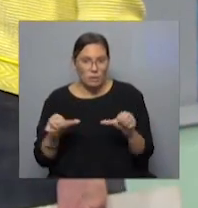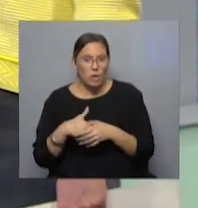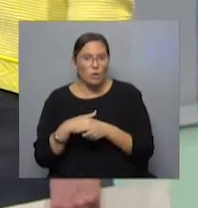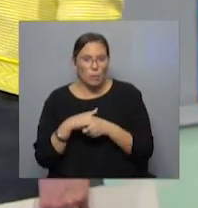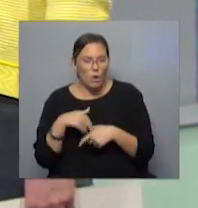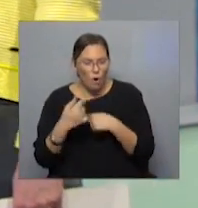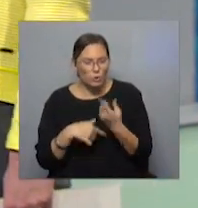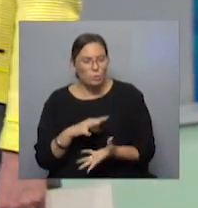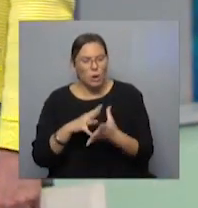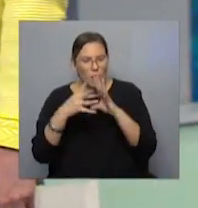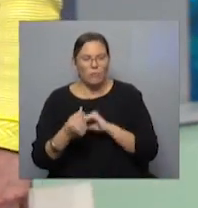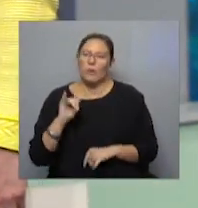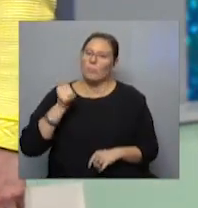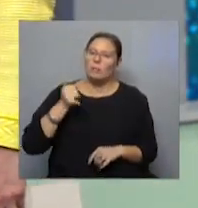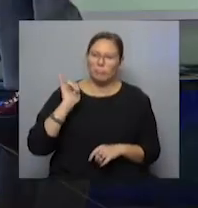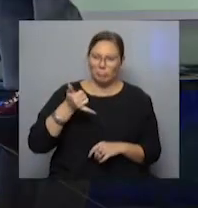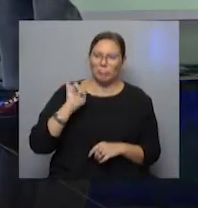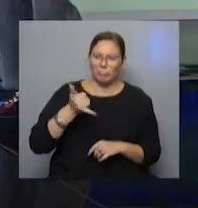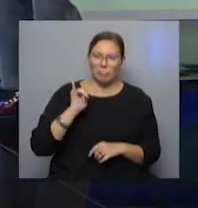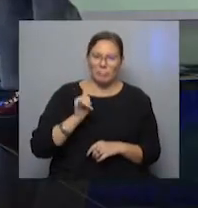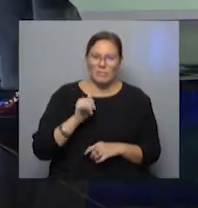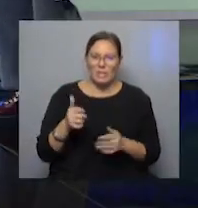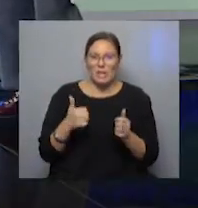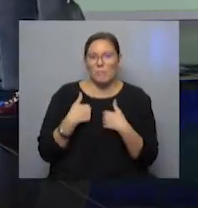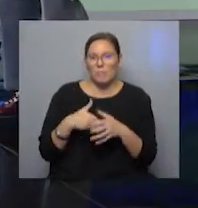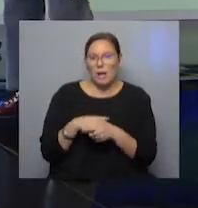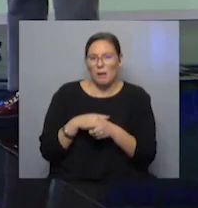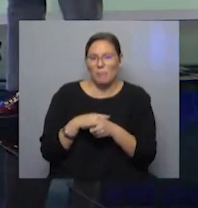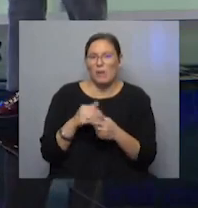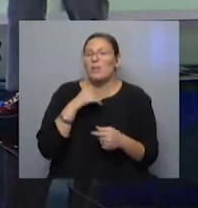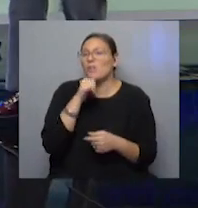amigos? Por supuesto. Absolutamente. Como dice un amigo, ¿qué te voy a contar que ya no sepas?